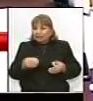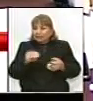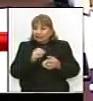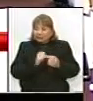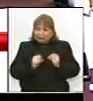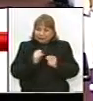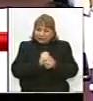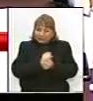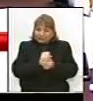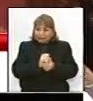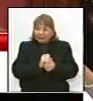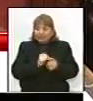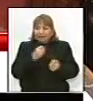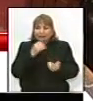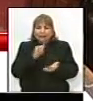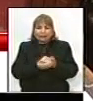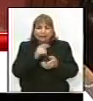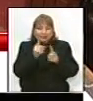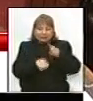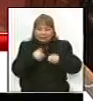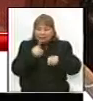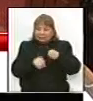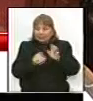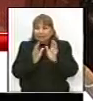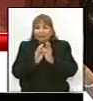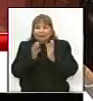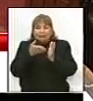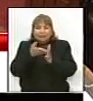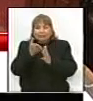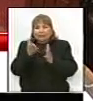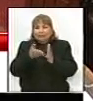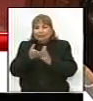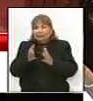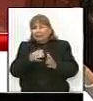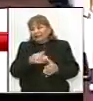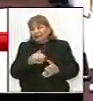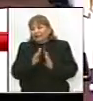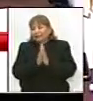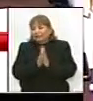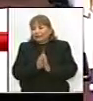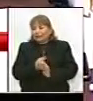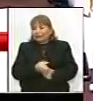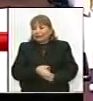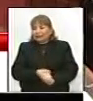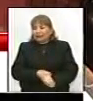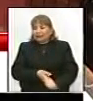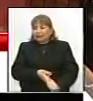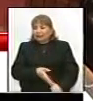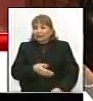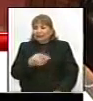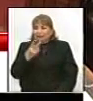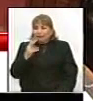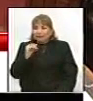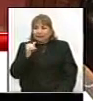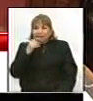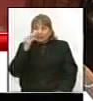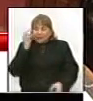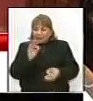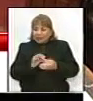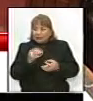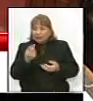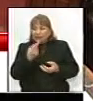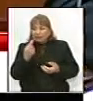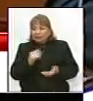socialicen, especialmente algunos de alguna bancada que pone más prisa que otras. Congresista Violeta. Presidenta, voy a tratar de ser muy breve